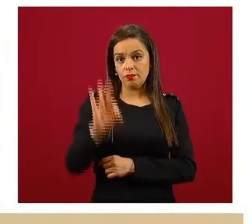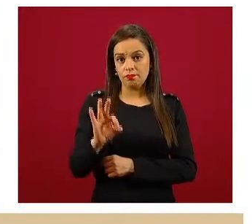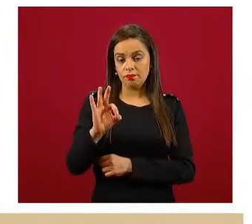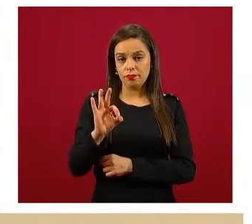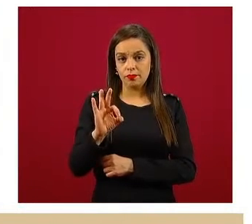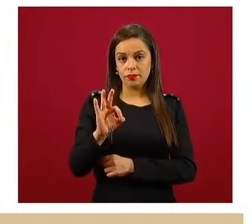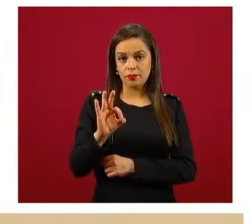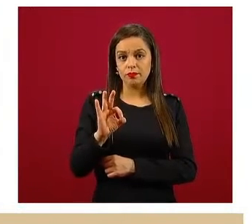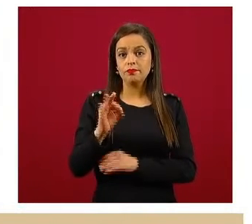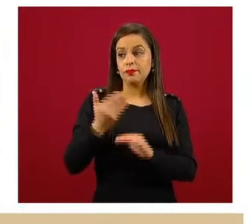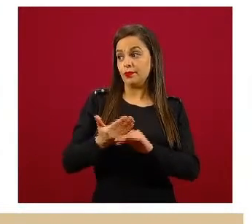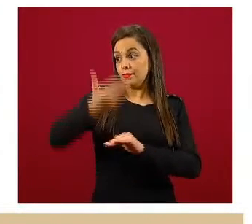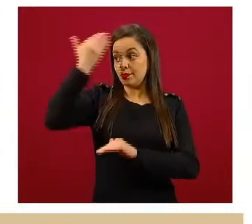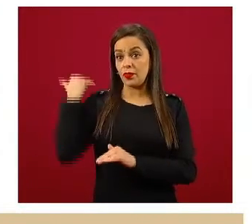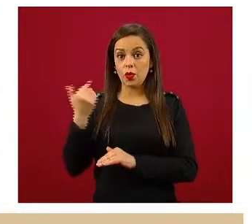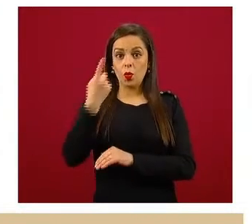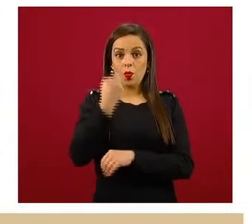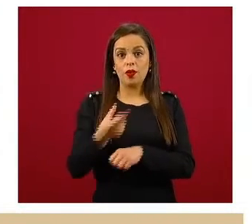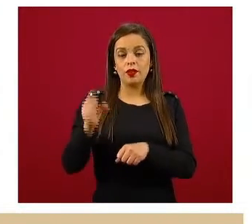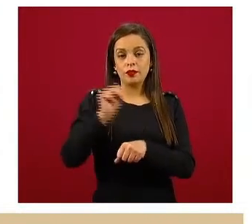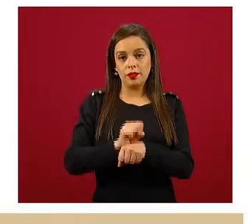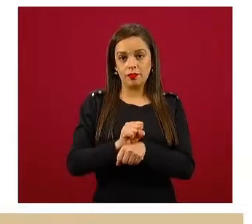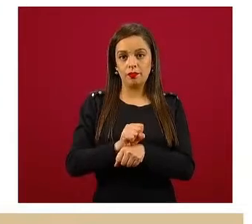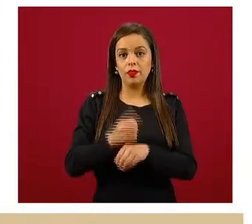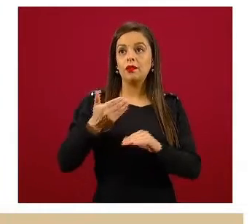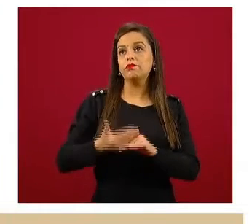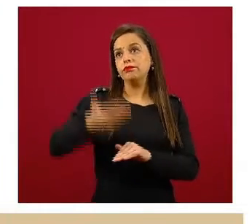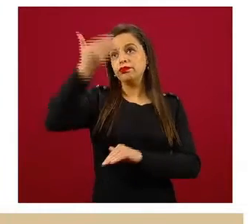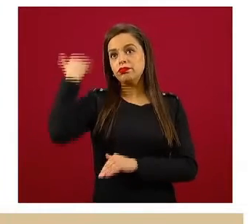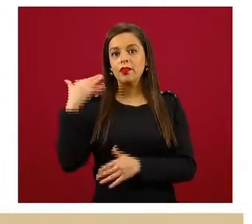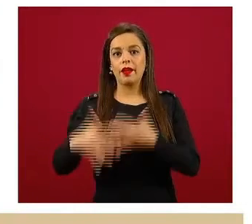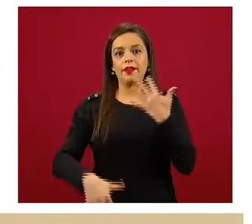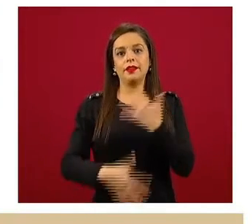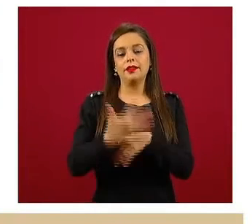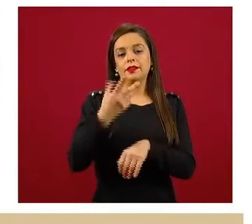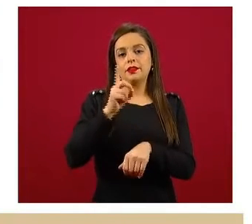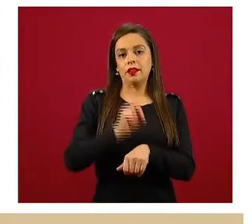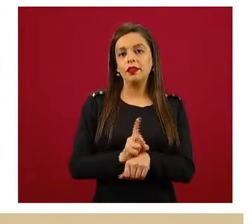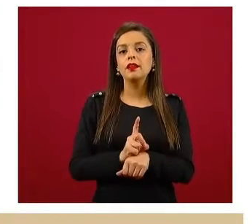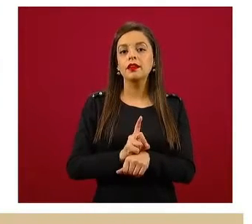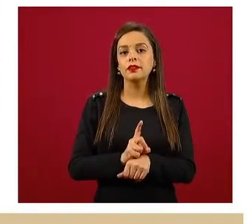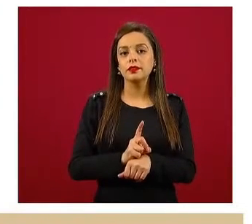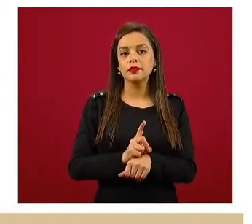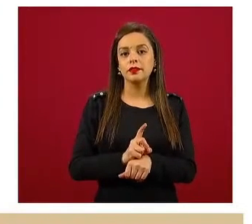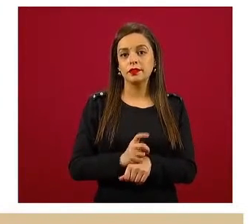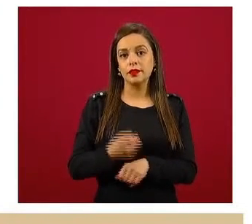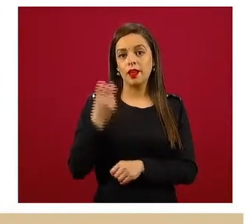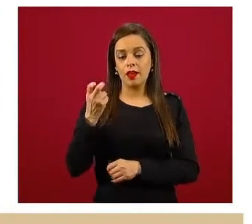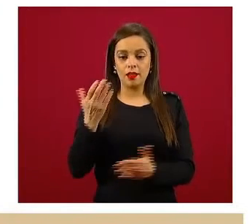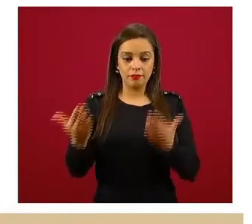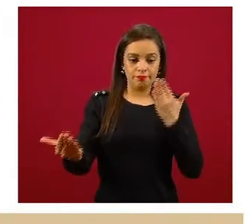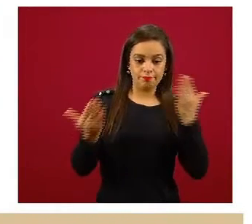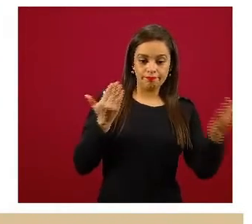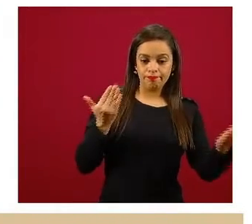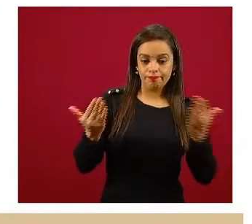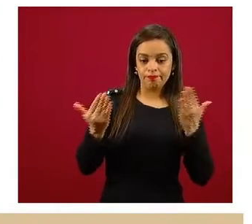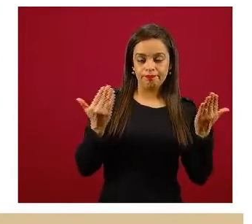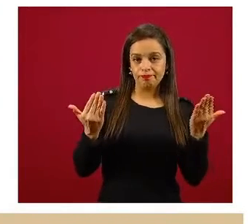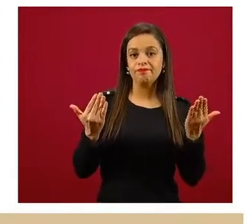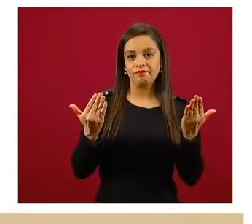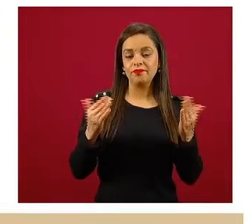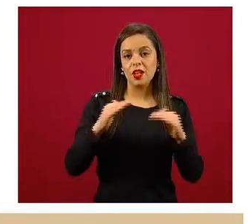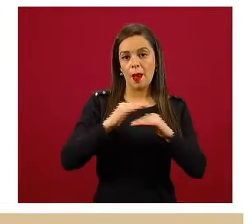semana que pasó hace 15 días versus la semana anterior. El